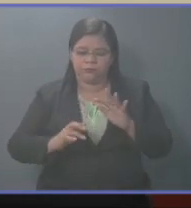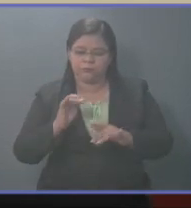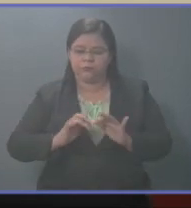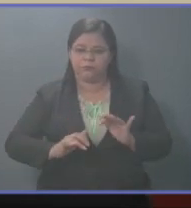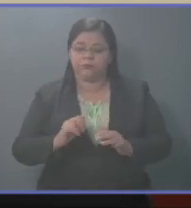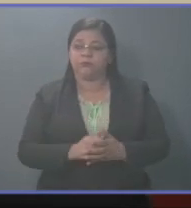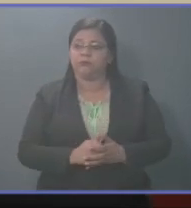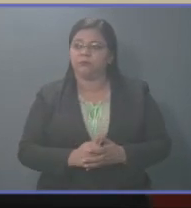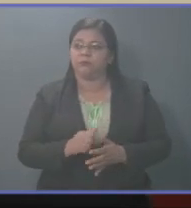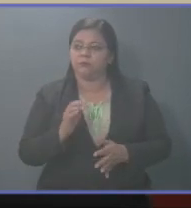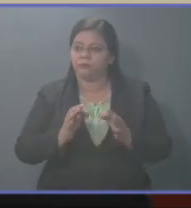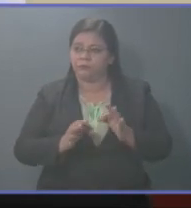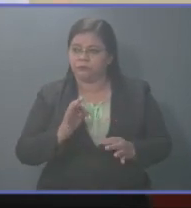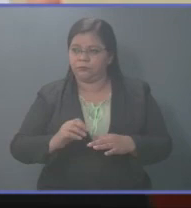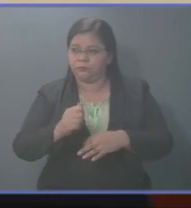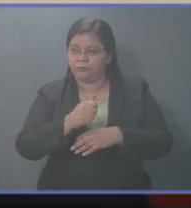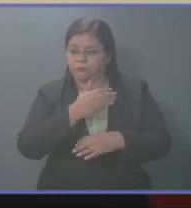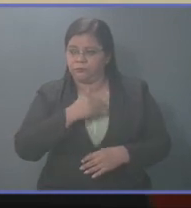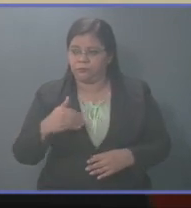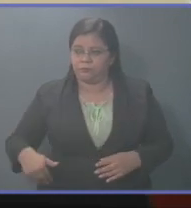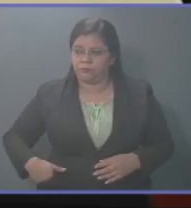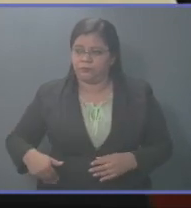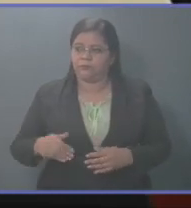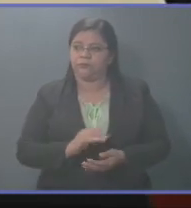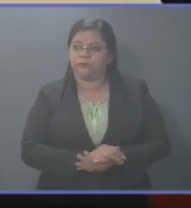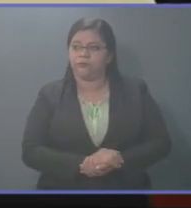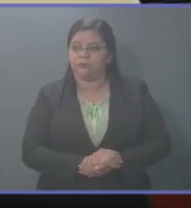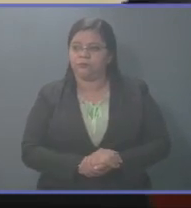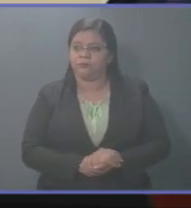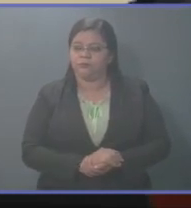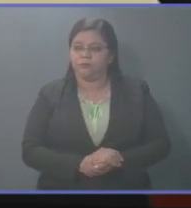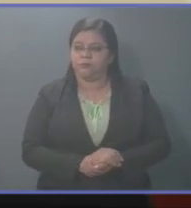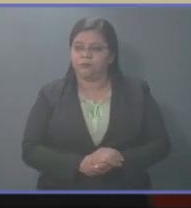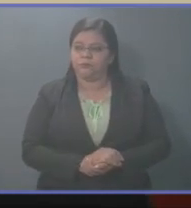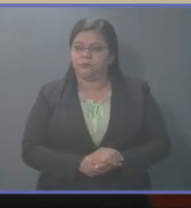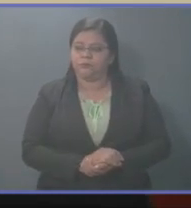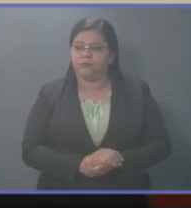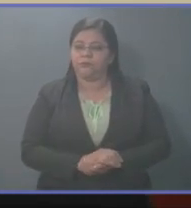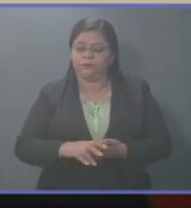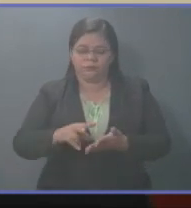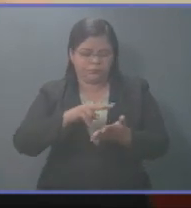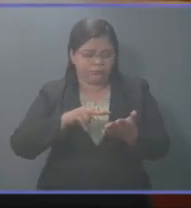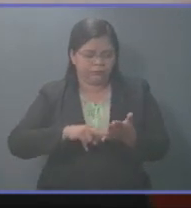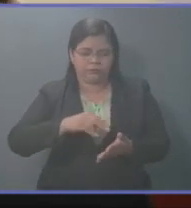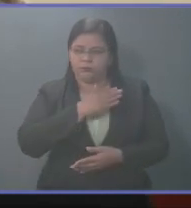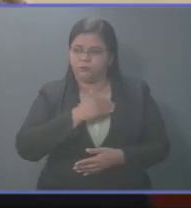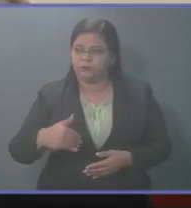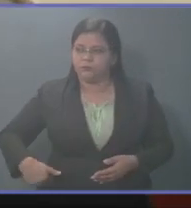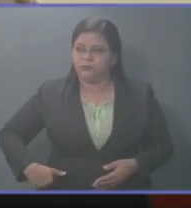de la Presidencia. Leído la